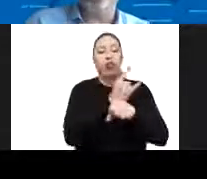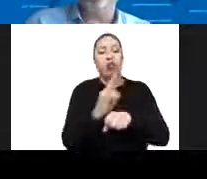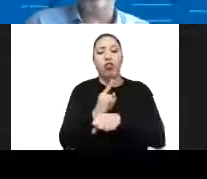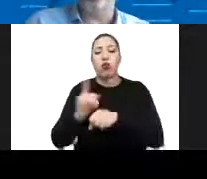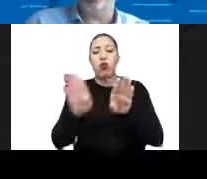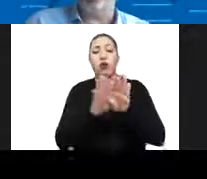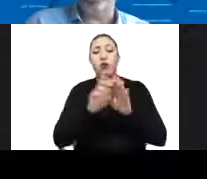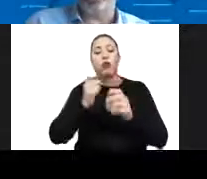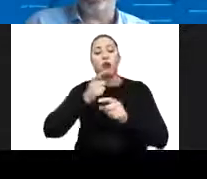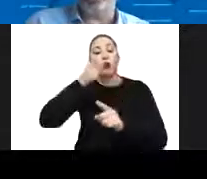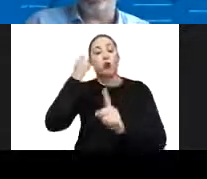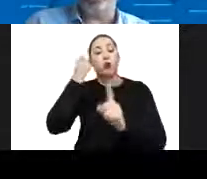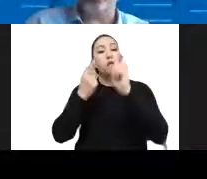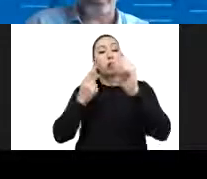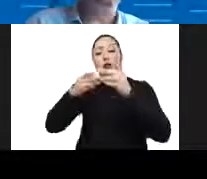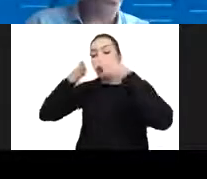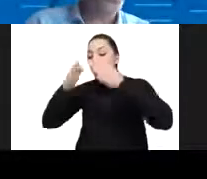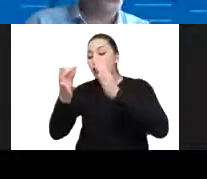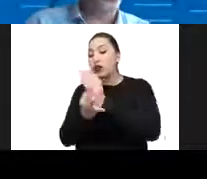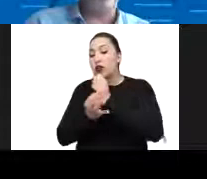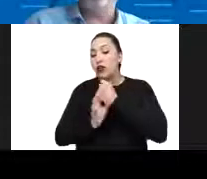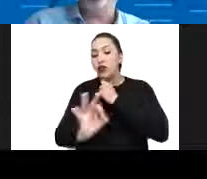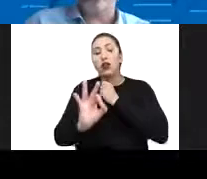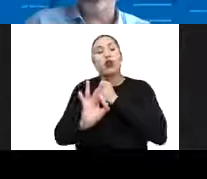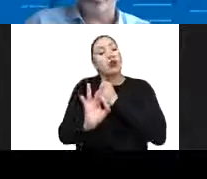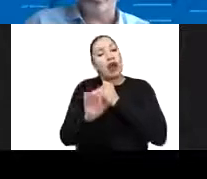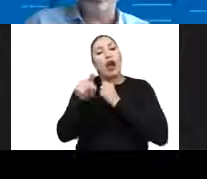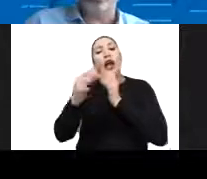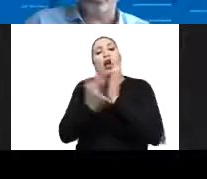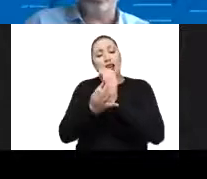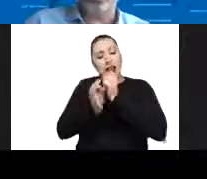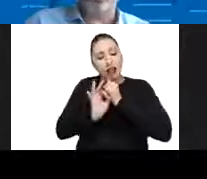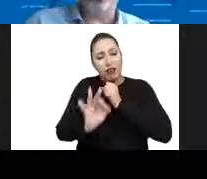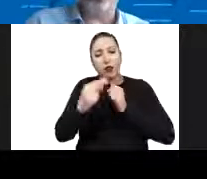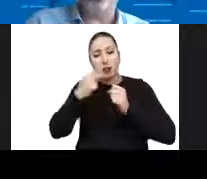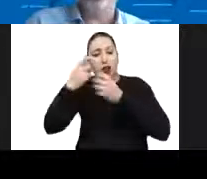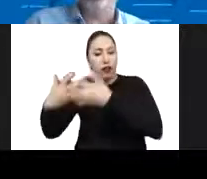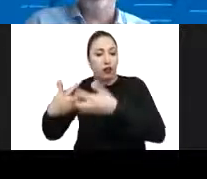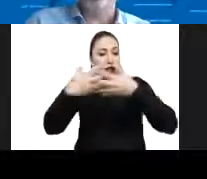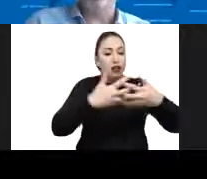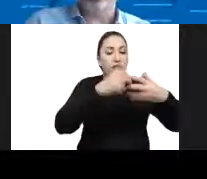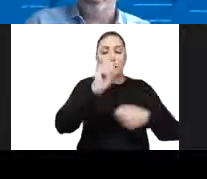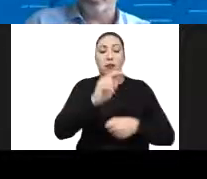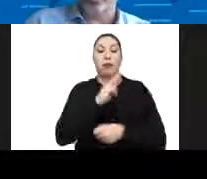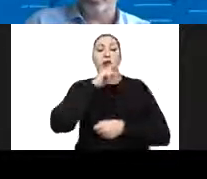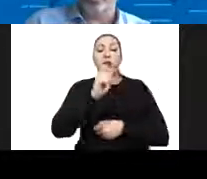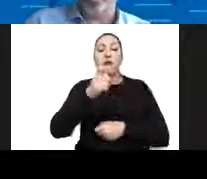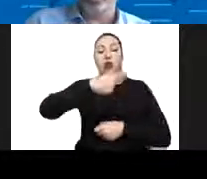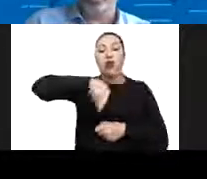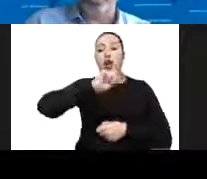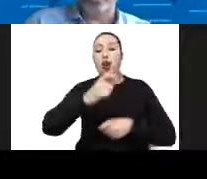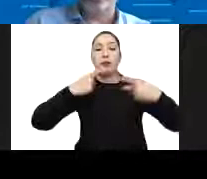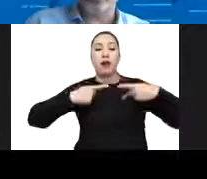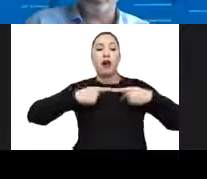fin, sino que hablamos de infraestructura como un medio. Queremos lograr al final una mejora en el servicio, queremos lograr